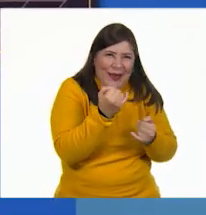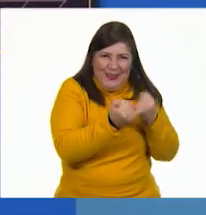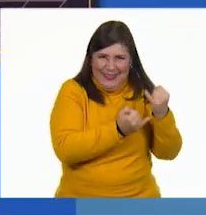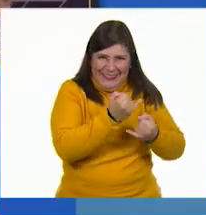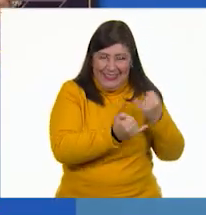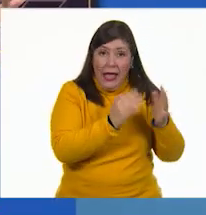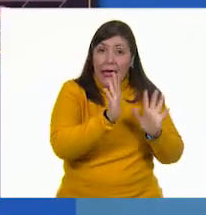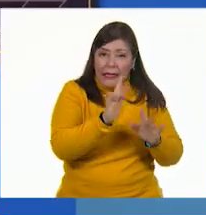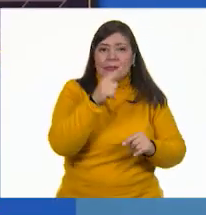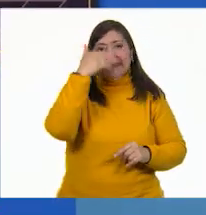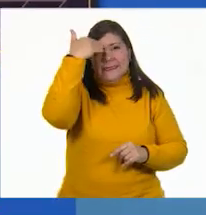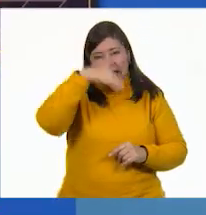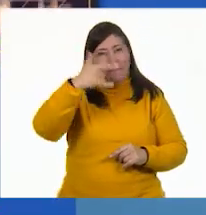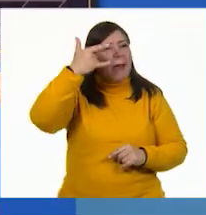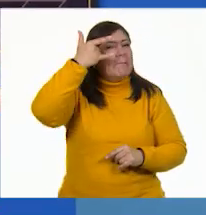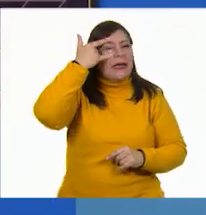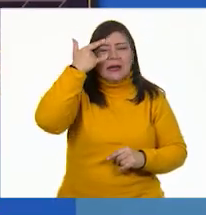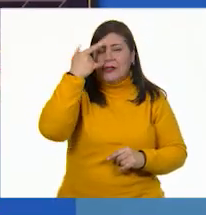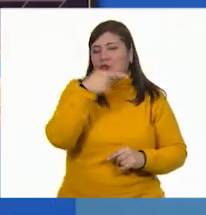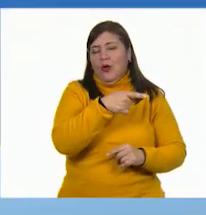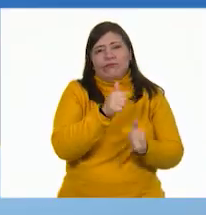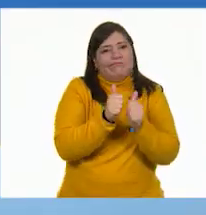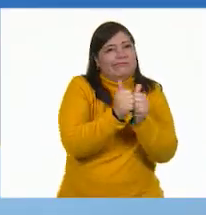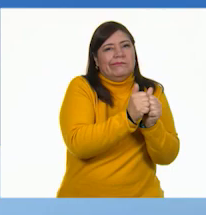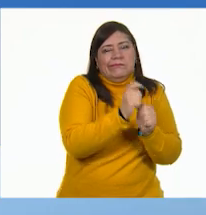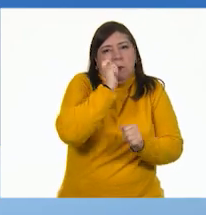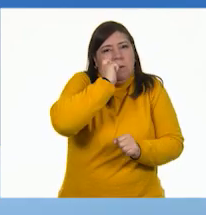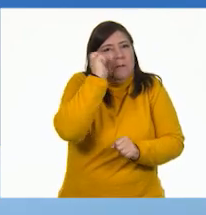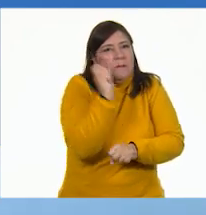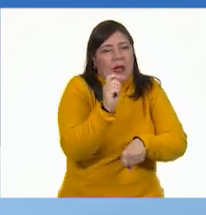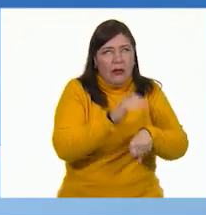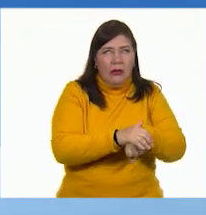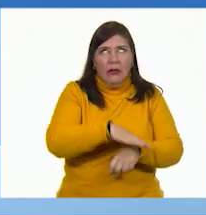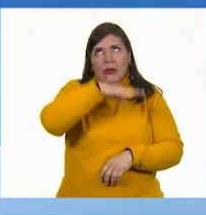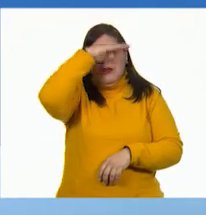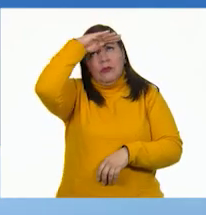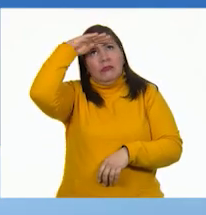sabes que para la pirata eres su mejor amigo.